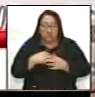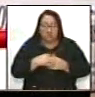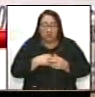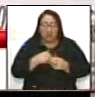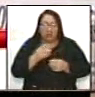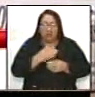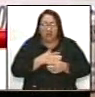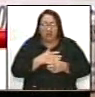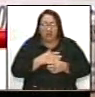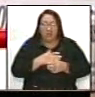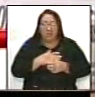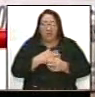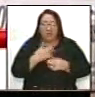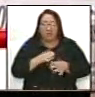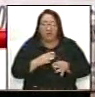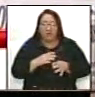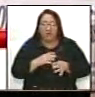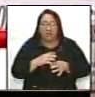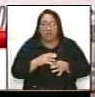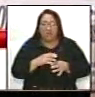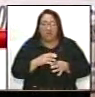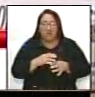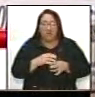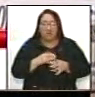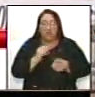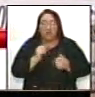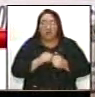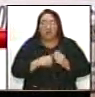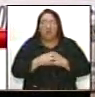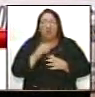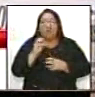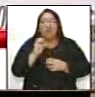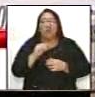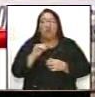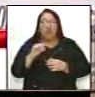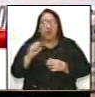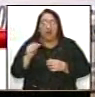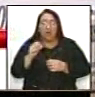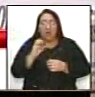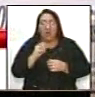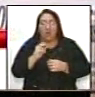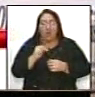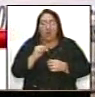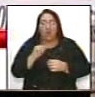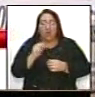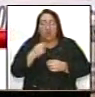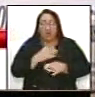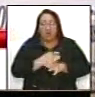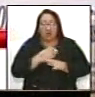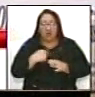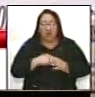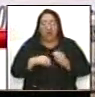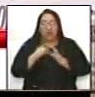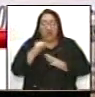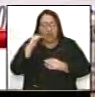nosotros hemos cotizado y nos hemos inscrito en la OEA, en la ONU, es para defender nuestros derechos, no para que se agreda